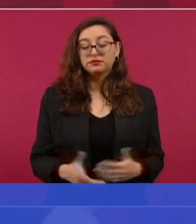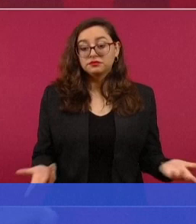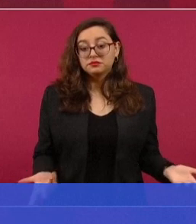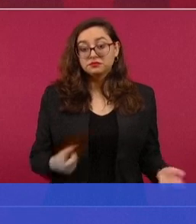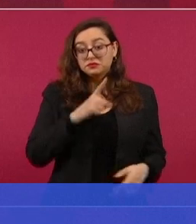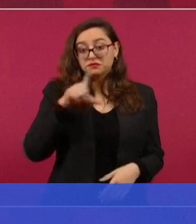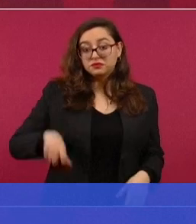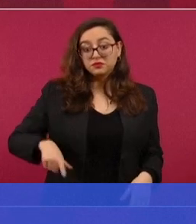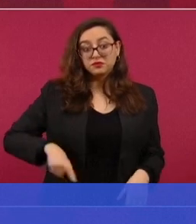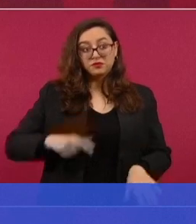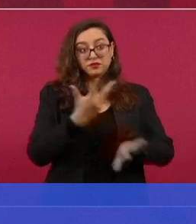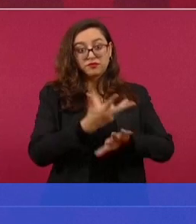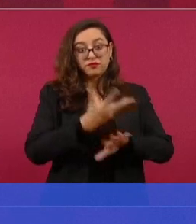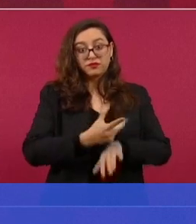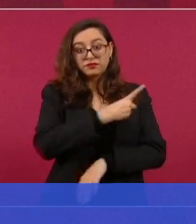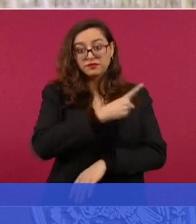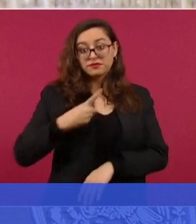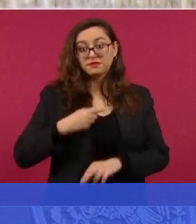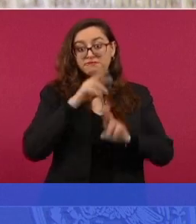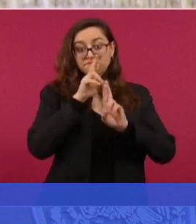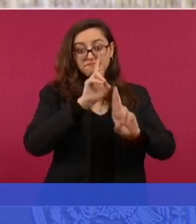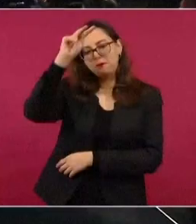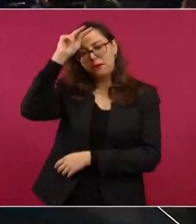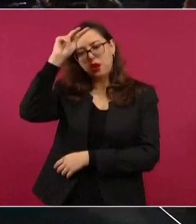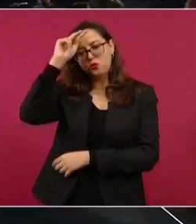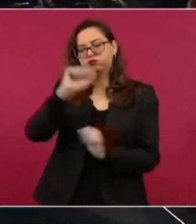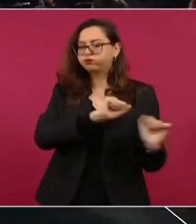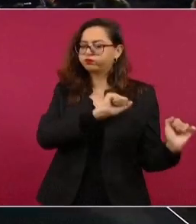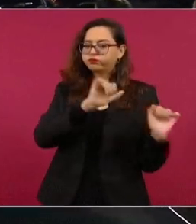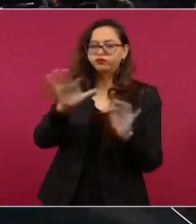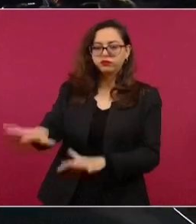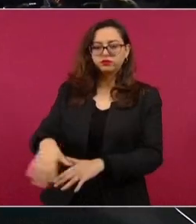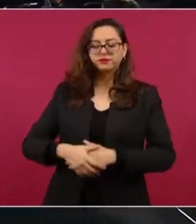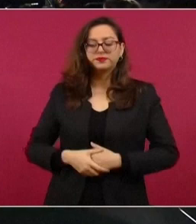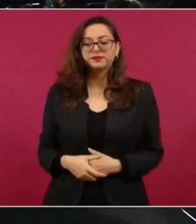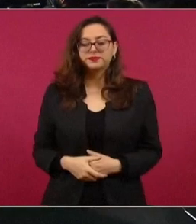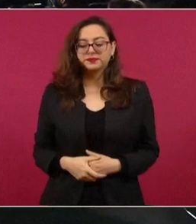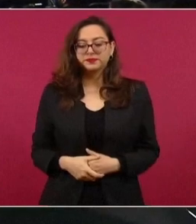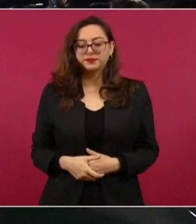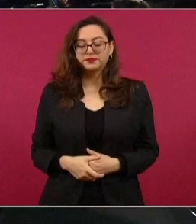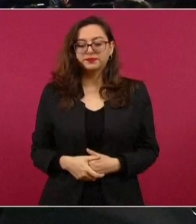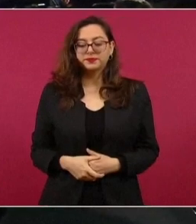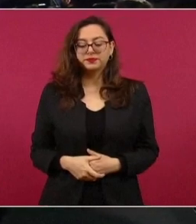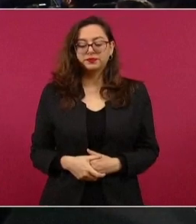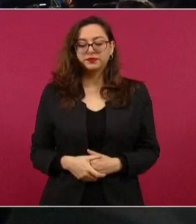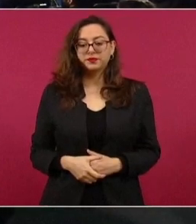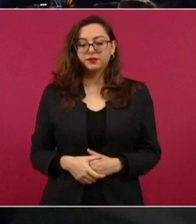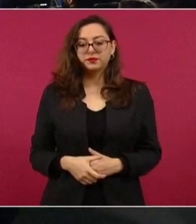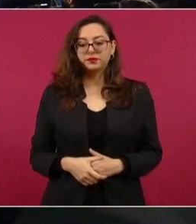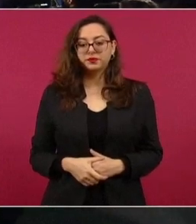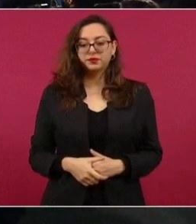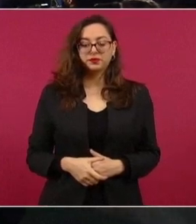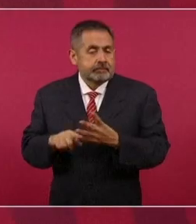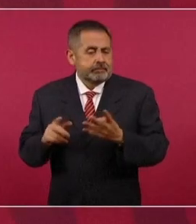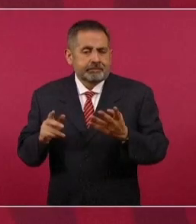aclararlo lo más pronto posible Valdés un estadounidense de origen mexicano